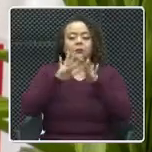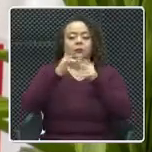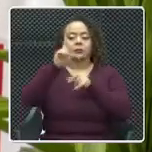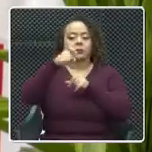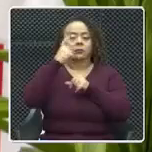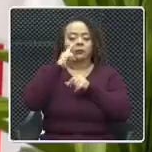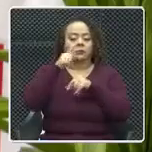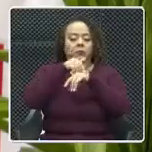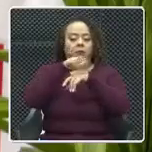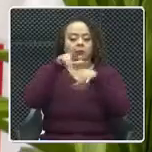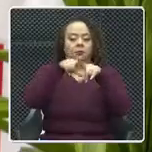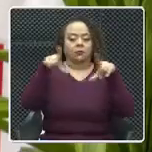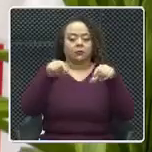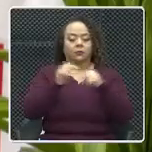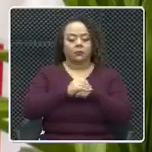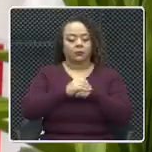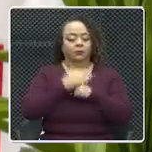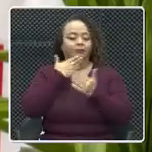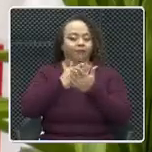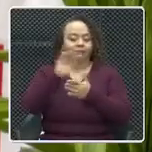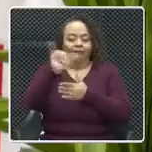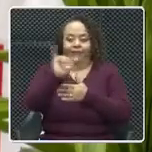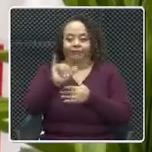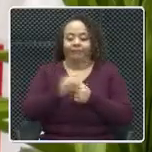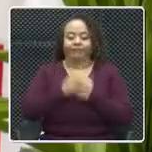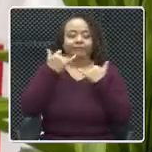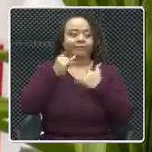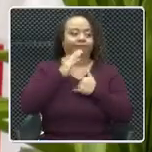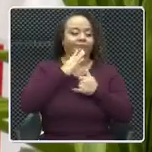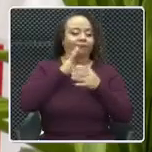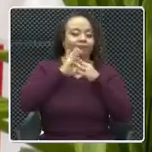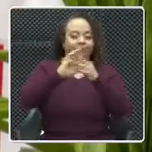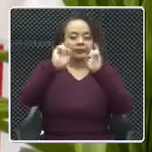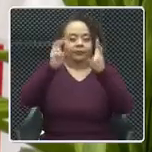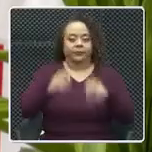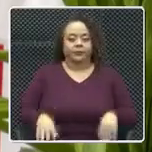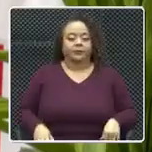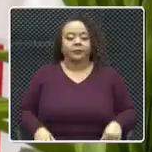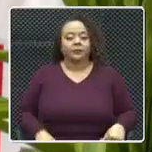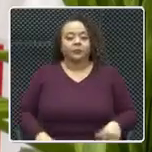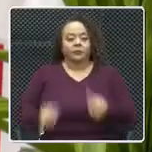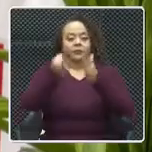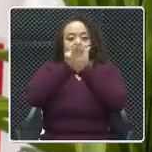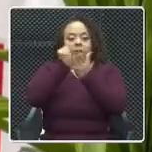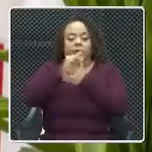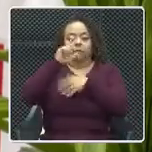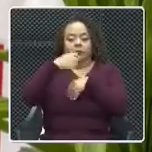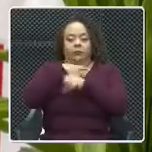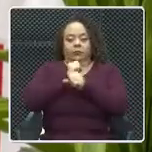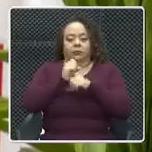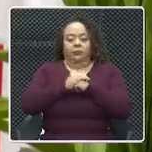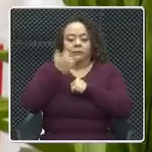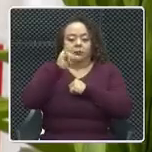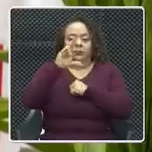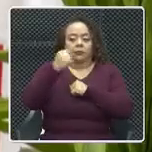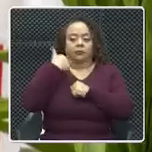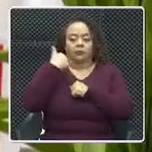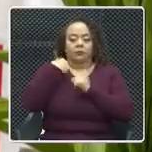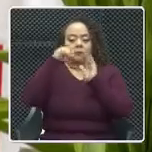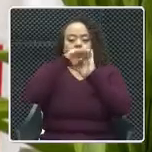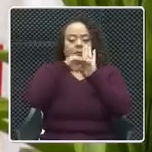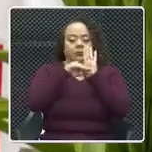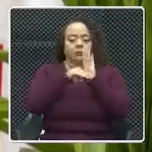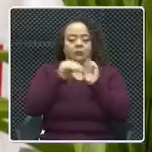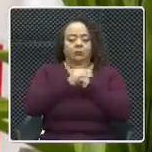¿qué se requiere para referir al INS? Bueno, igual, ¿verdad? Ya nos estaba hablando sobre este tema, la investigación que Totalmente. Se debe realizar, si no tenemos en caso el